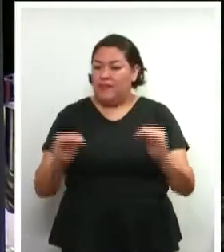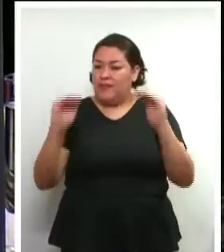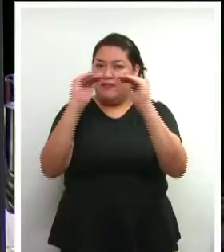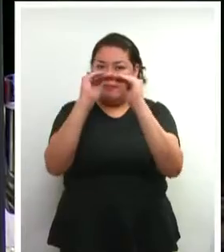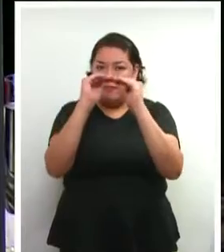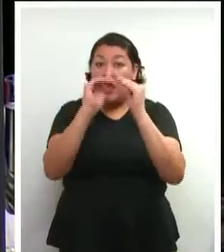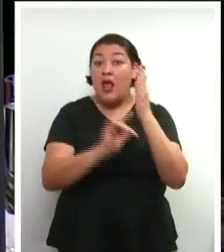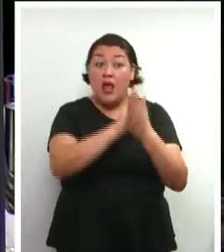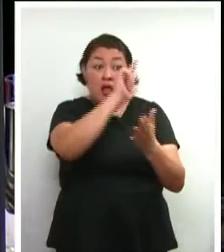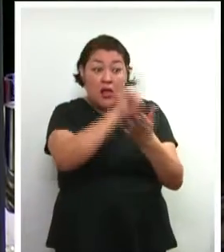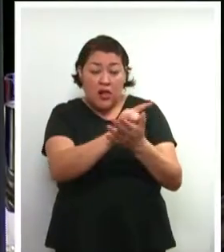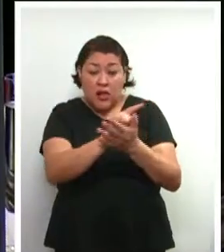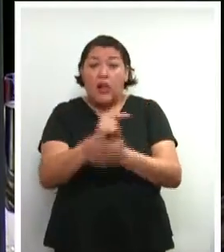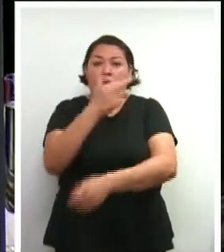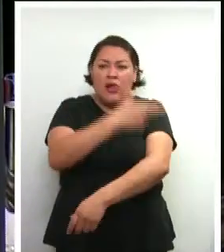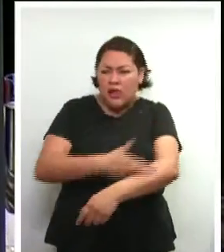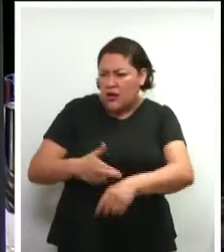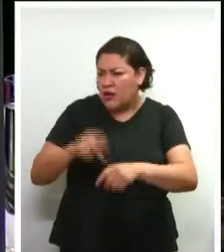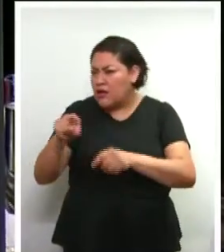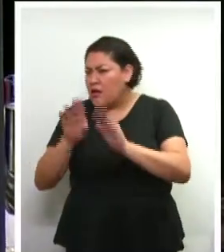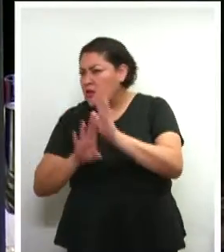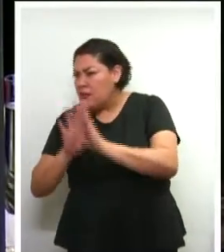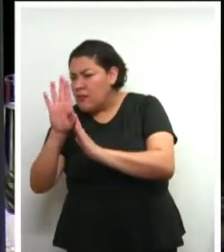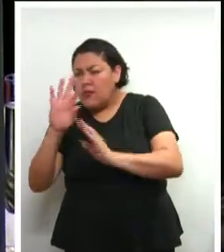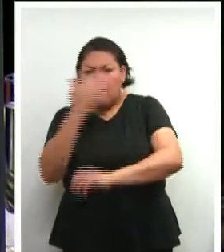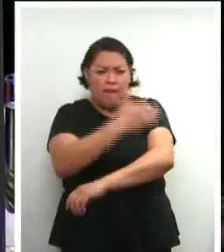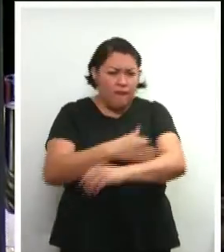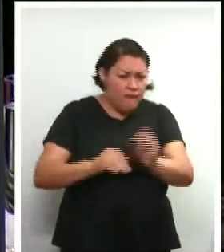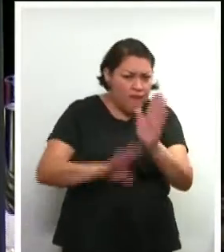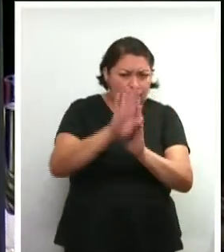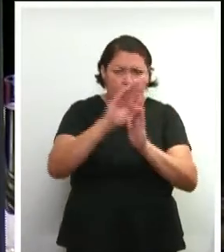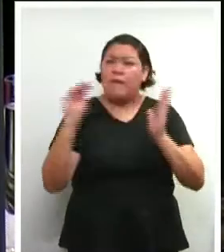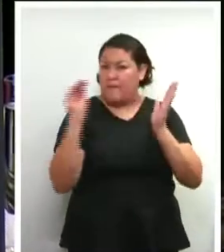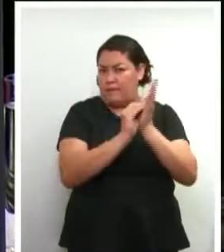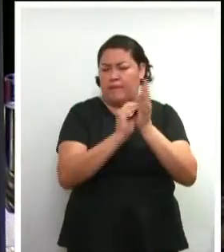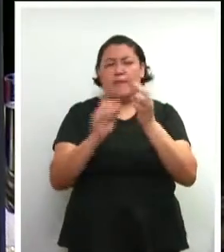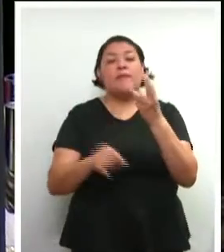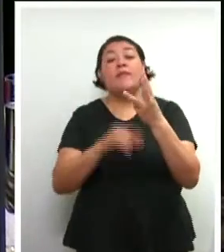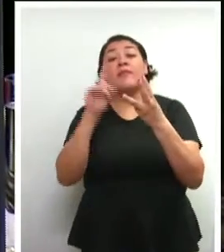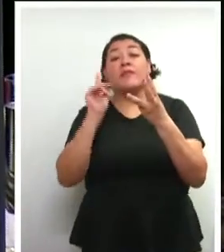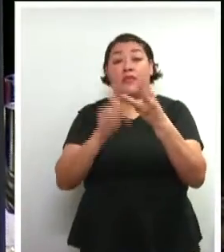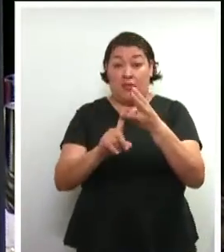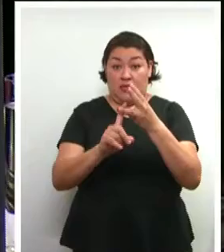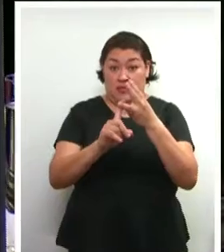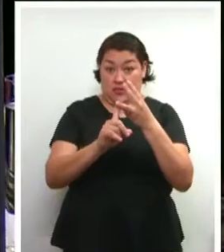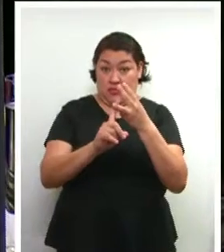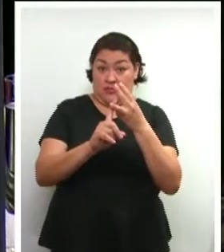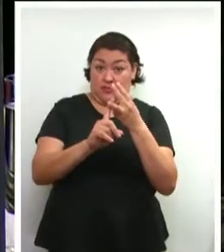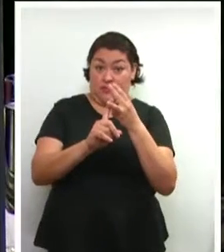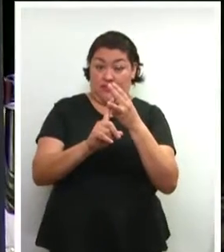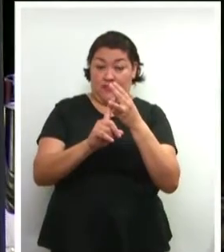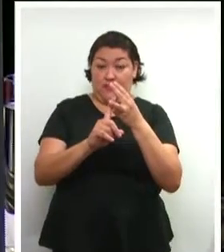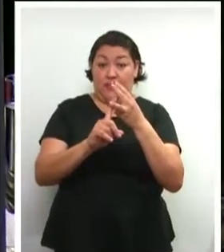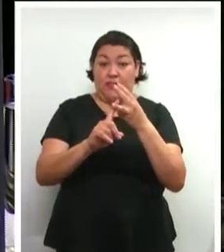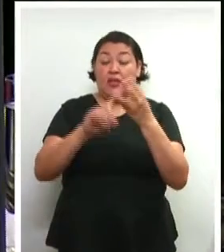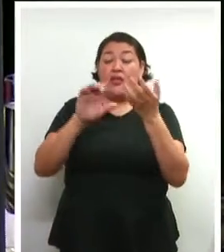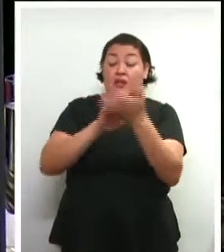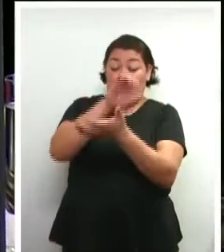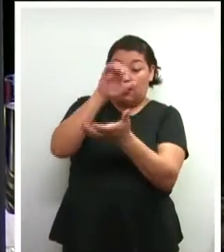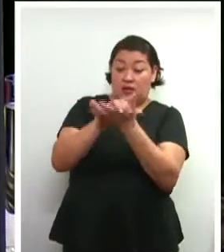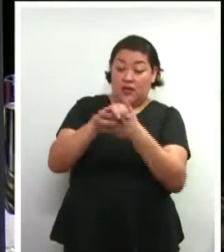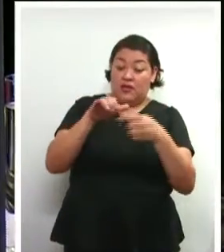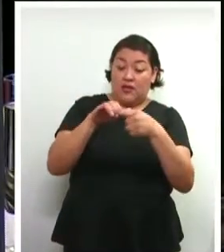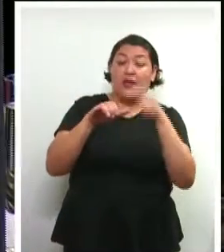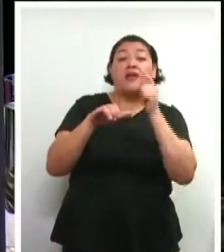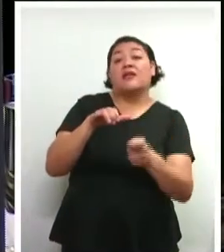protegerá la organización y el desarrollo de la familia. 3, el matrimonio es la institución